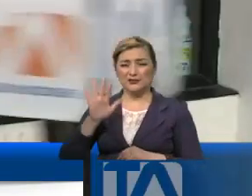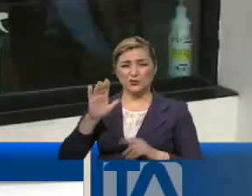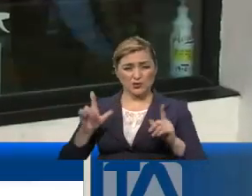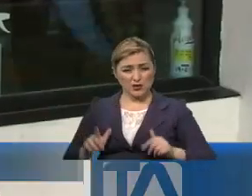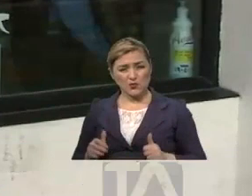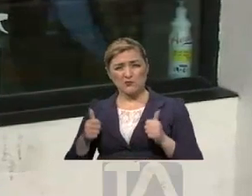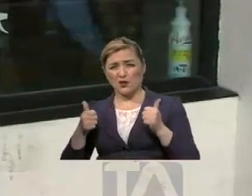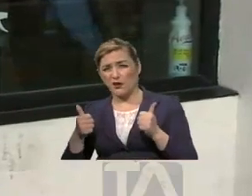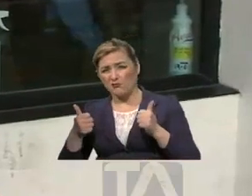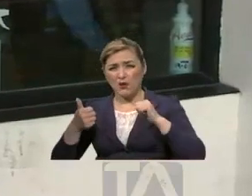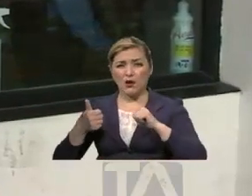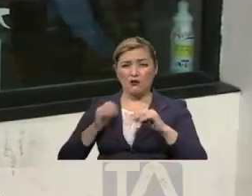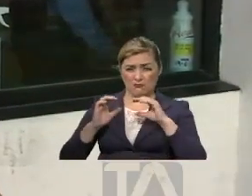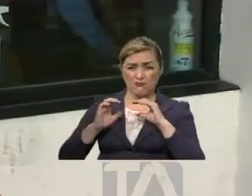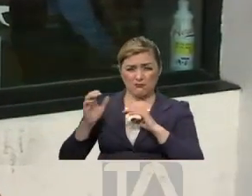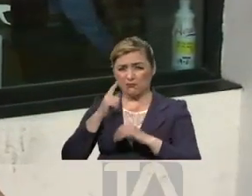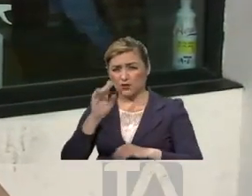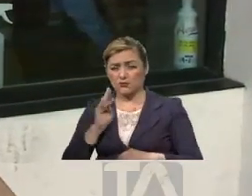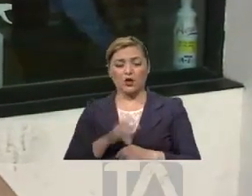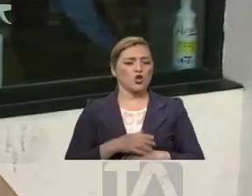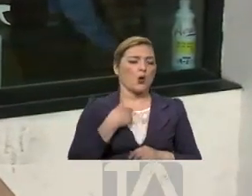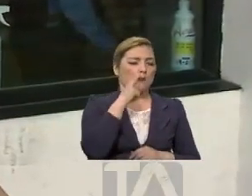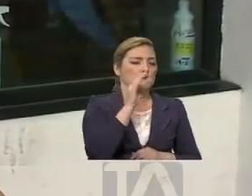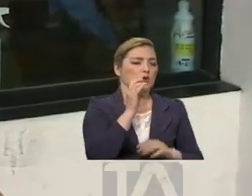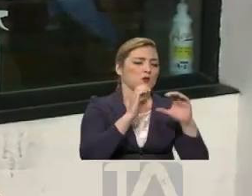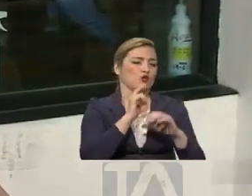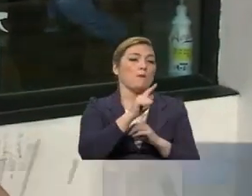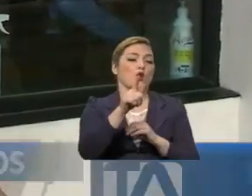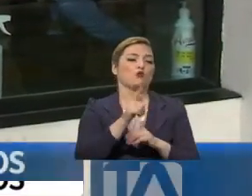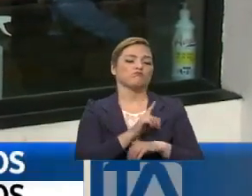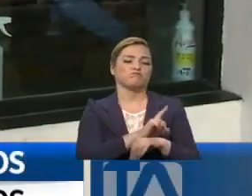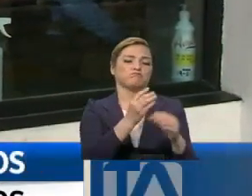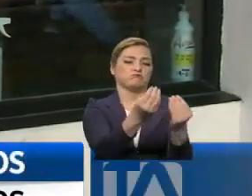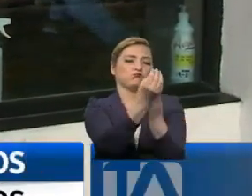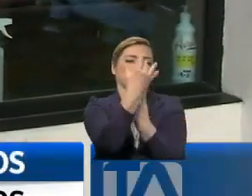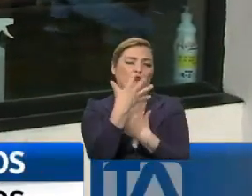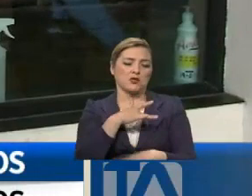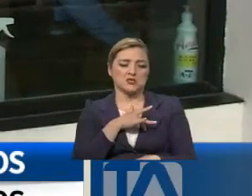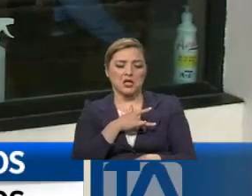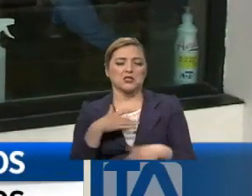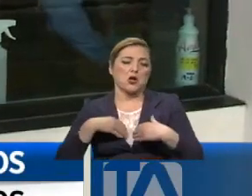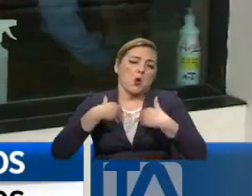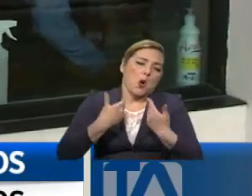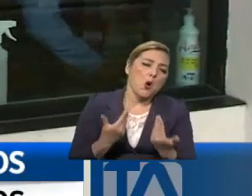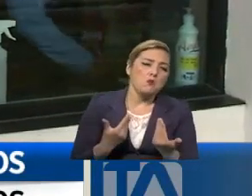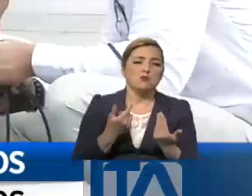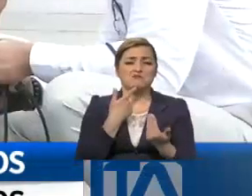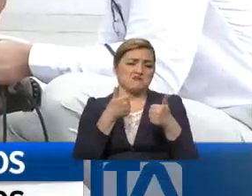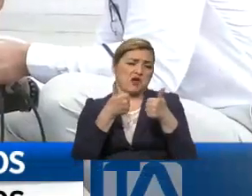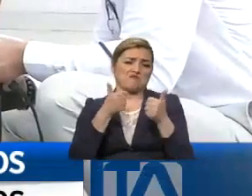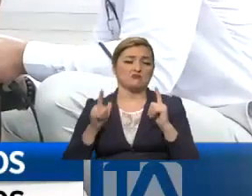¿Ha podido hablar? Claro, no, con él no, pero le salen a dar el informe. ¿Cómo se siente? ¿Cómo está? Me dicen que está